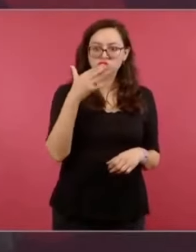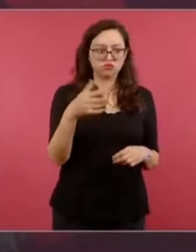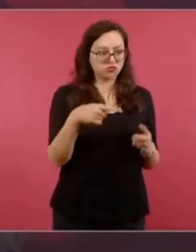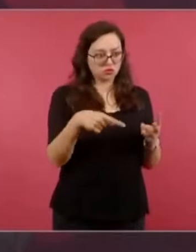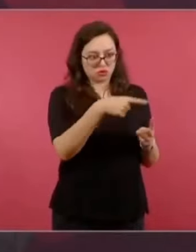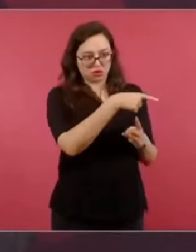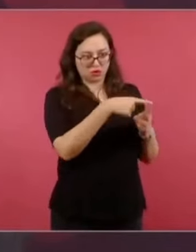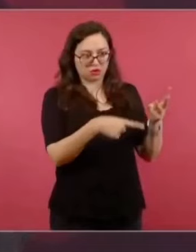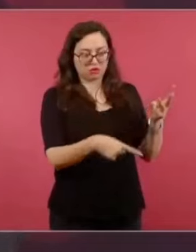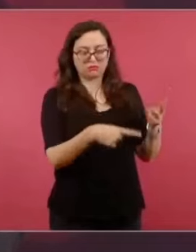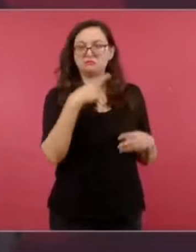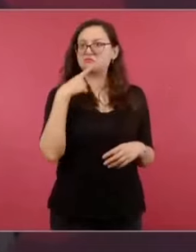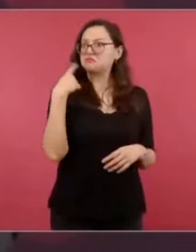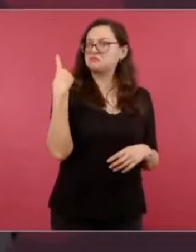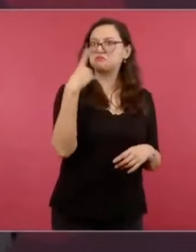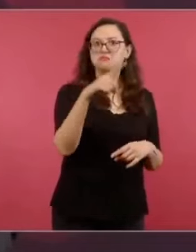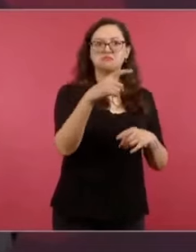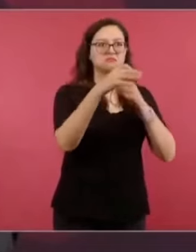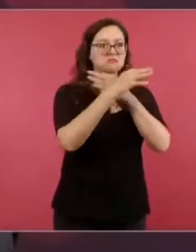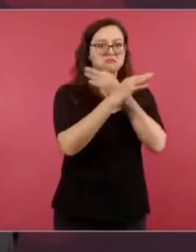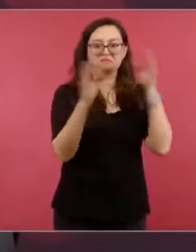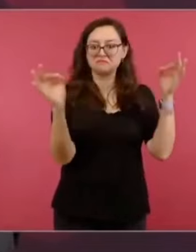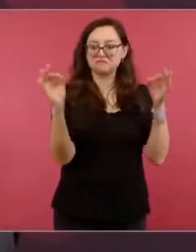no, no, no, no, no.